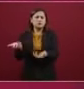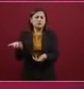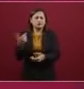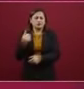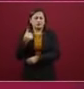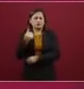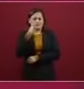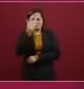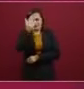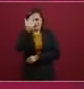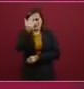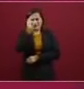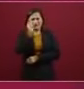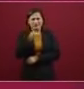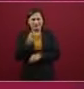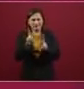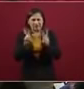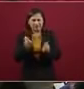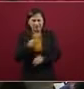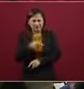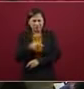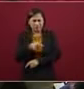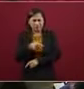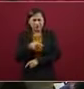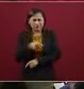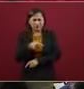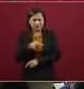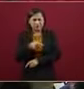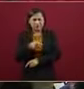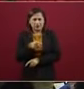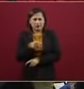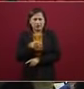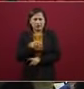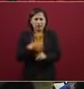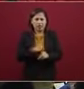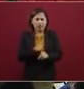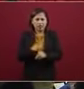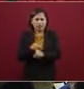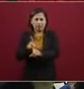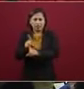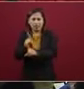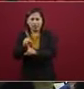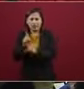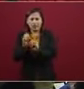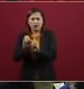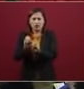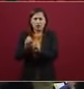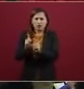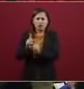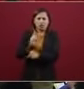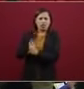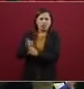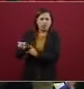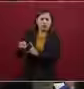no tenía nada que ver con persecución o búsqueda de blancos, ¿no? Era más bien nuestra